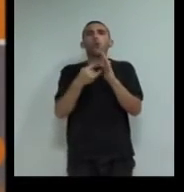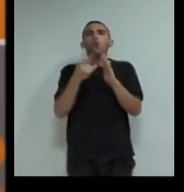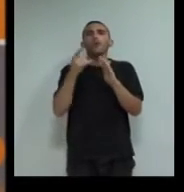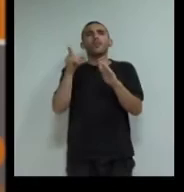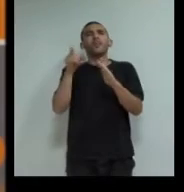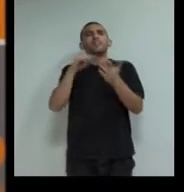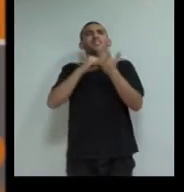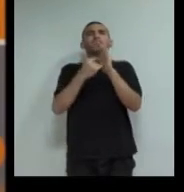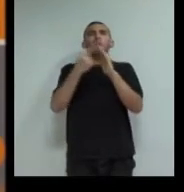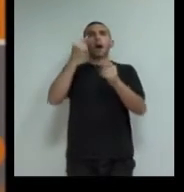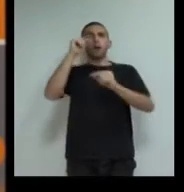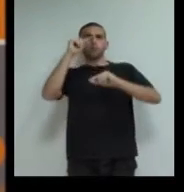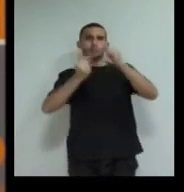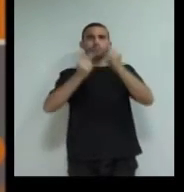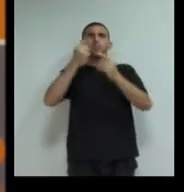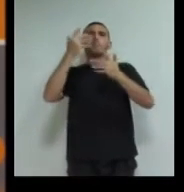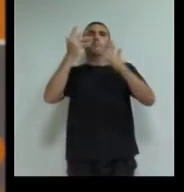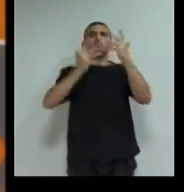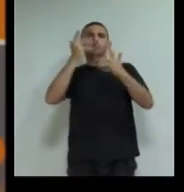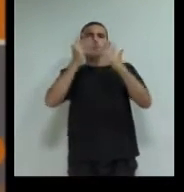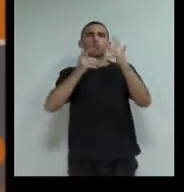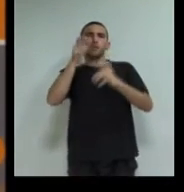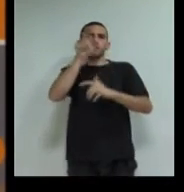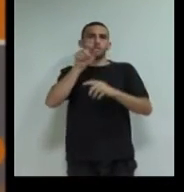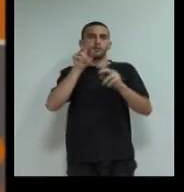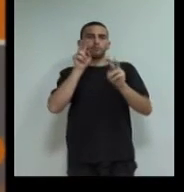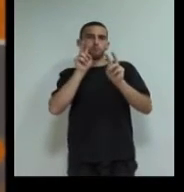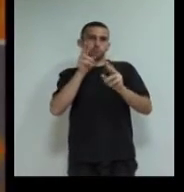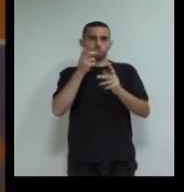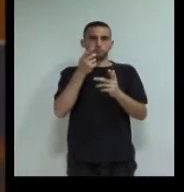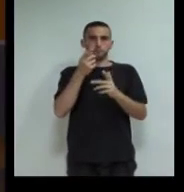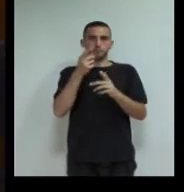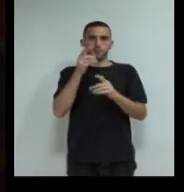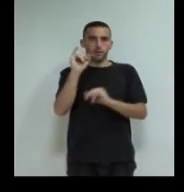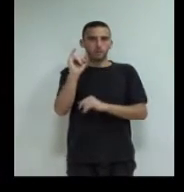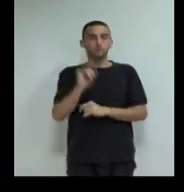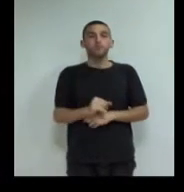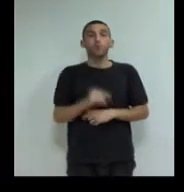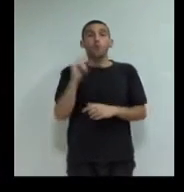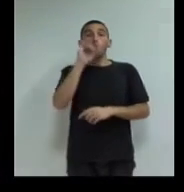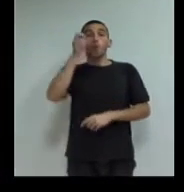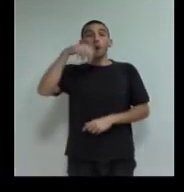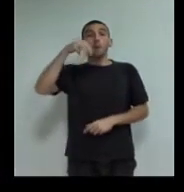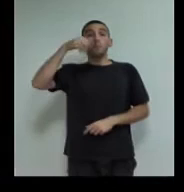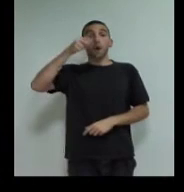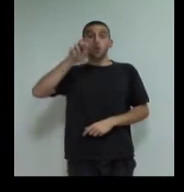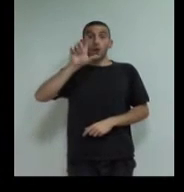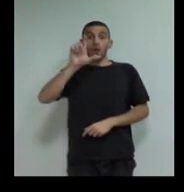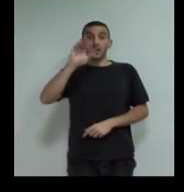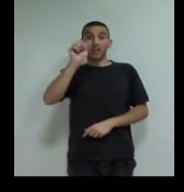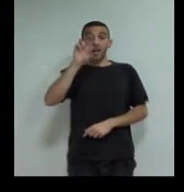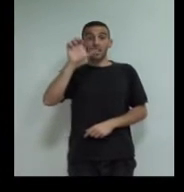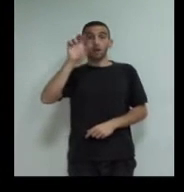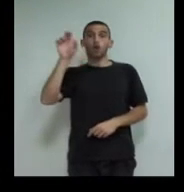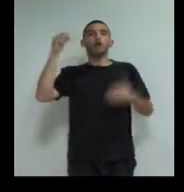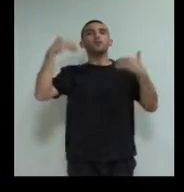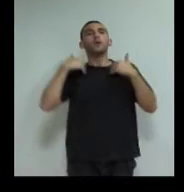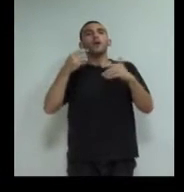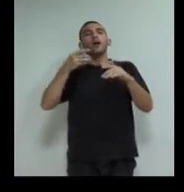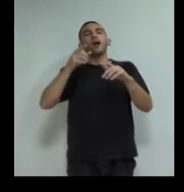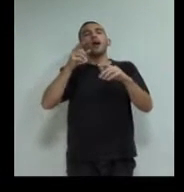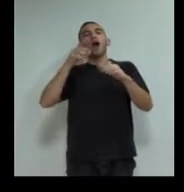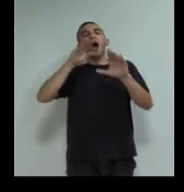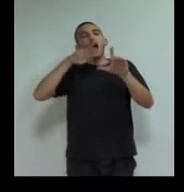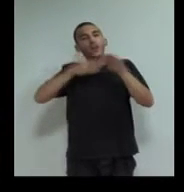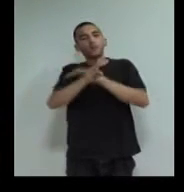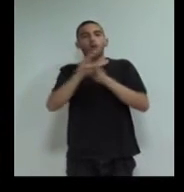sistemas de medición que tenéis, ¿no? Juan Manuel Carrero es, como he comentado anteriormente, responsable de accesibilidad web y herramientas de